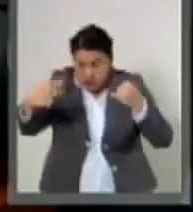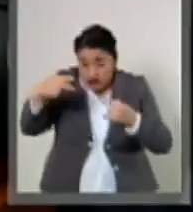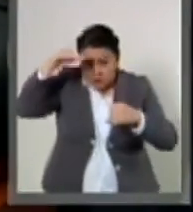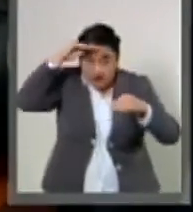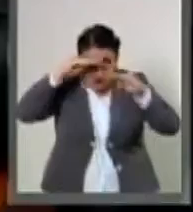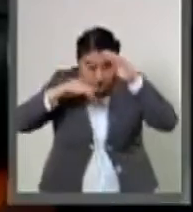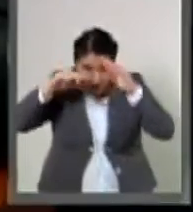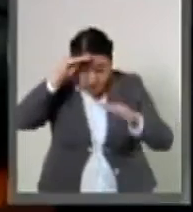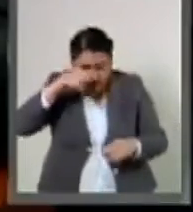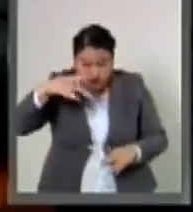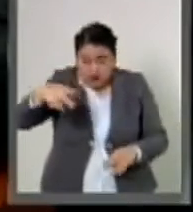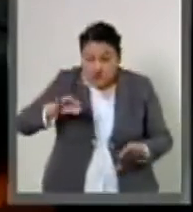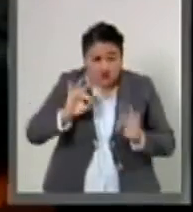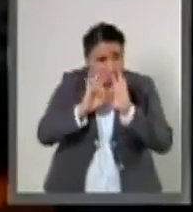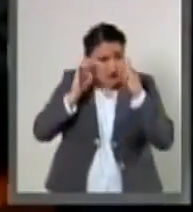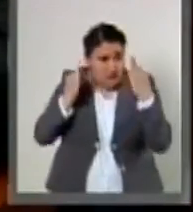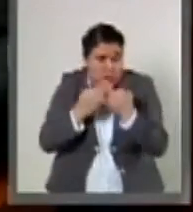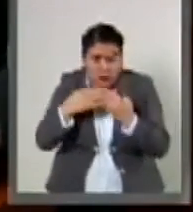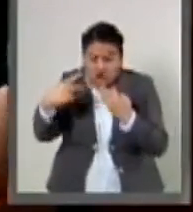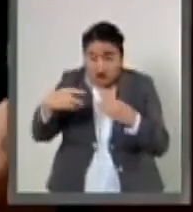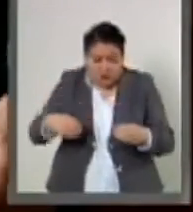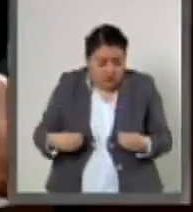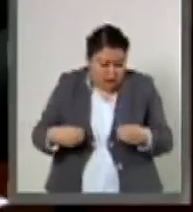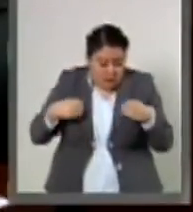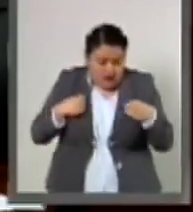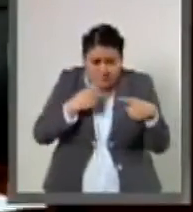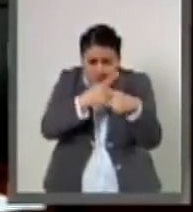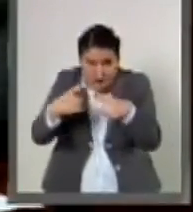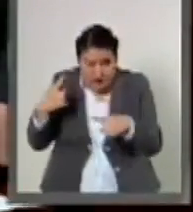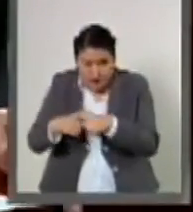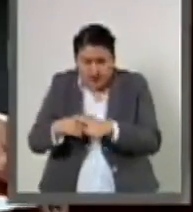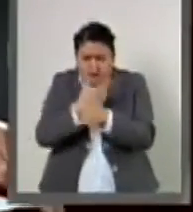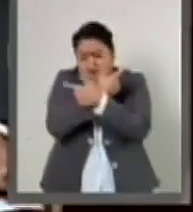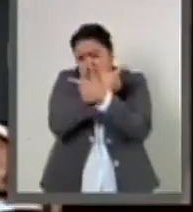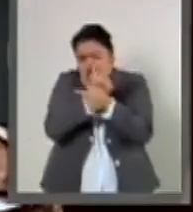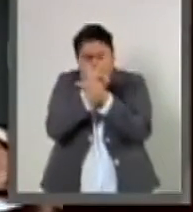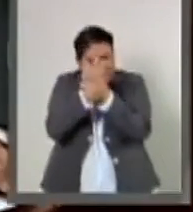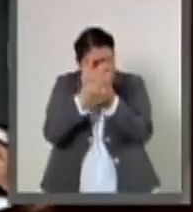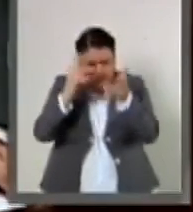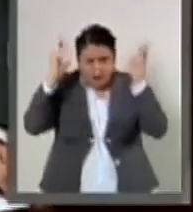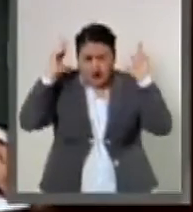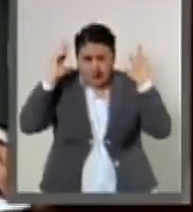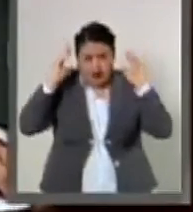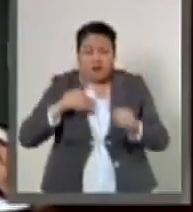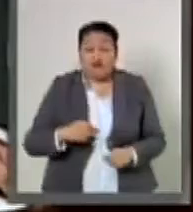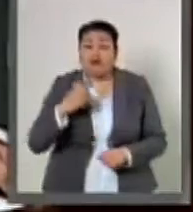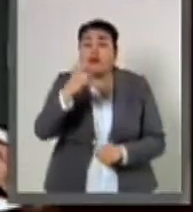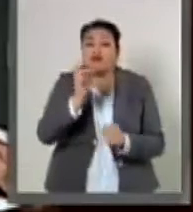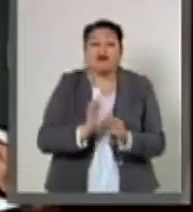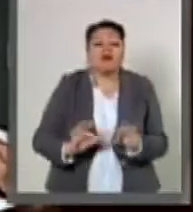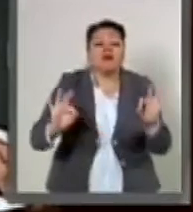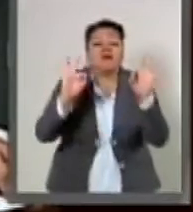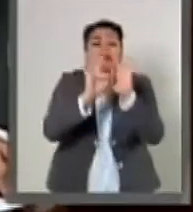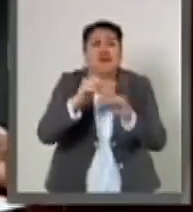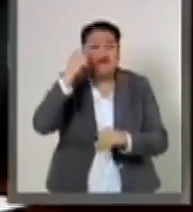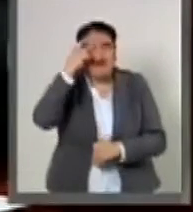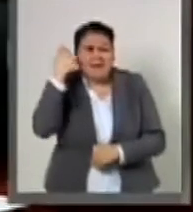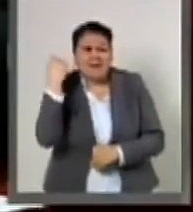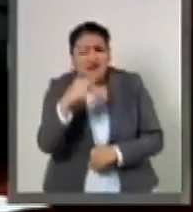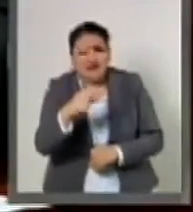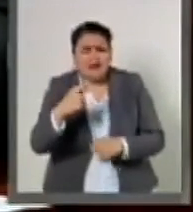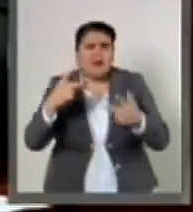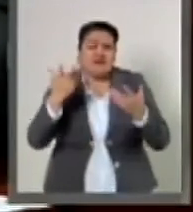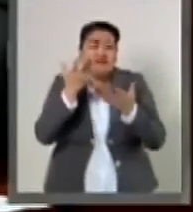expresiones, estilos y formas de vida, elementos básicos y necesarios para la subsistencia